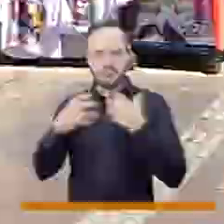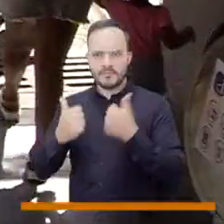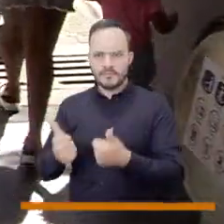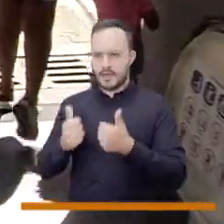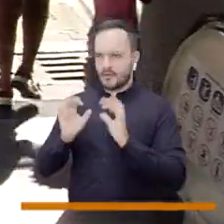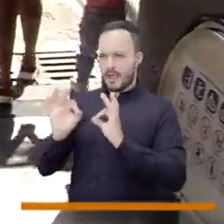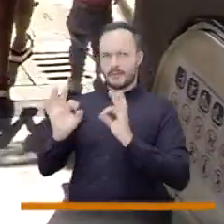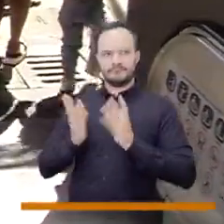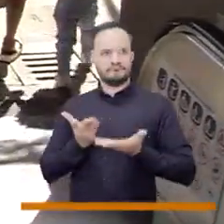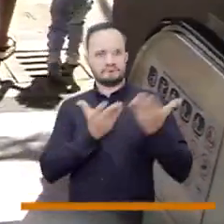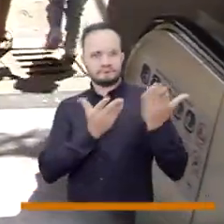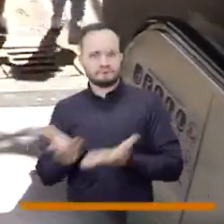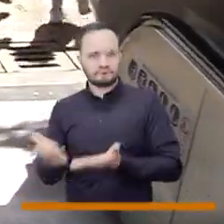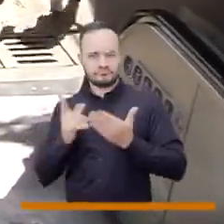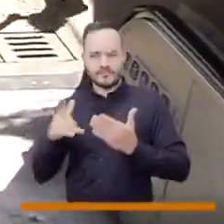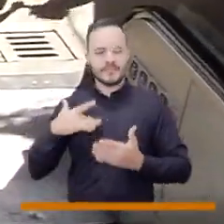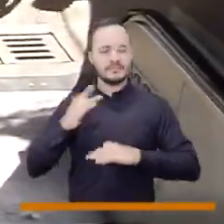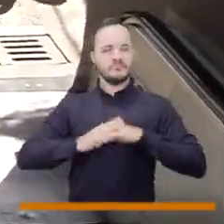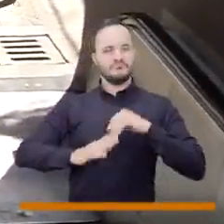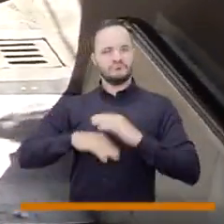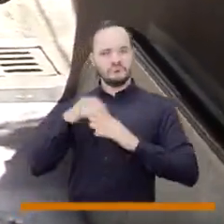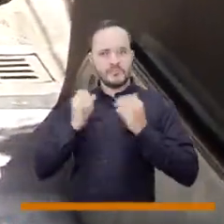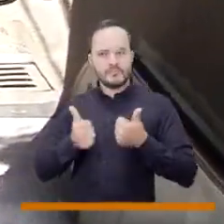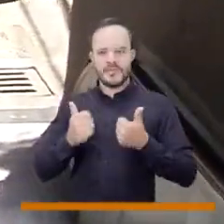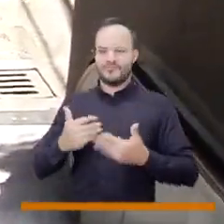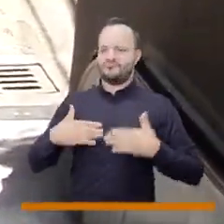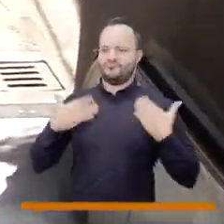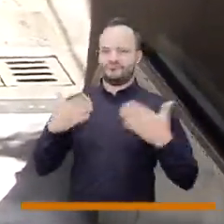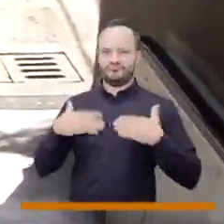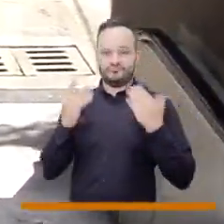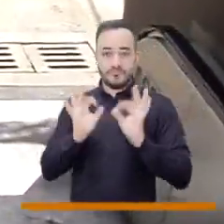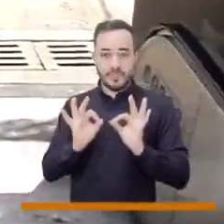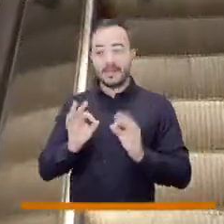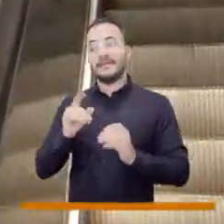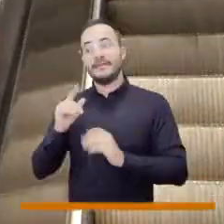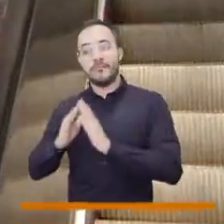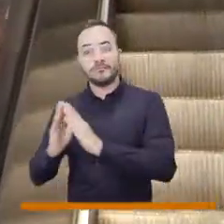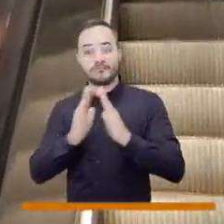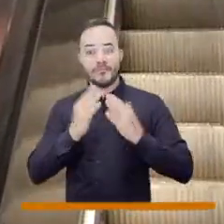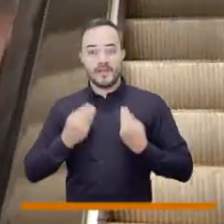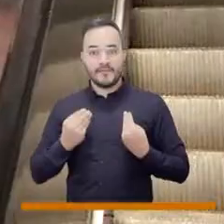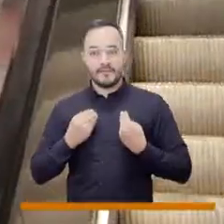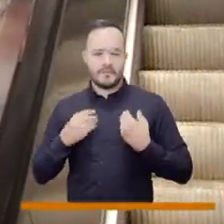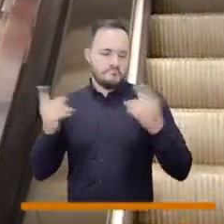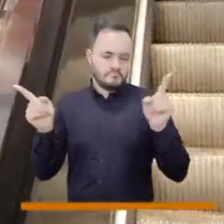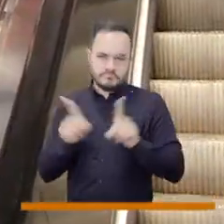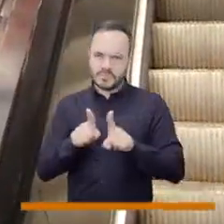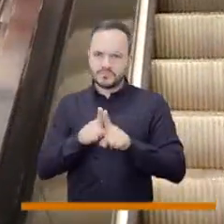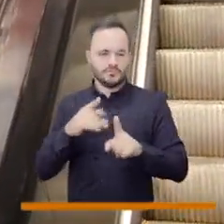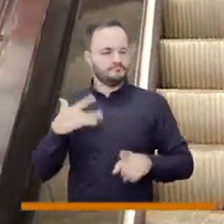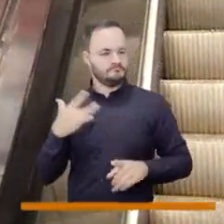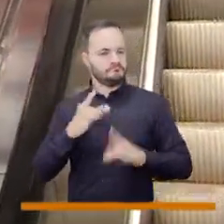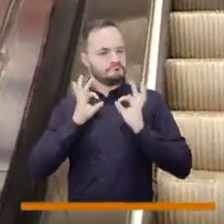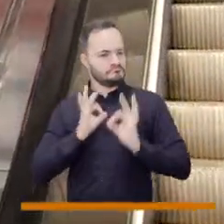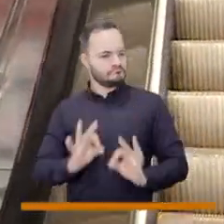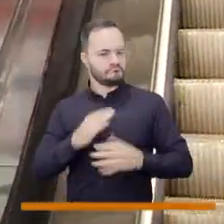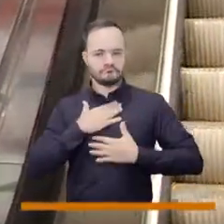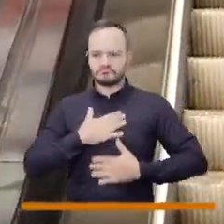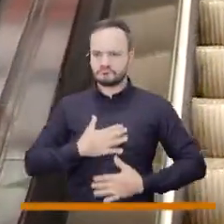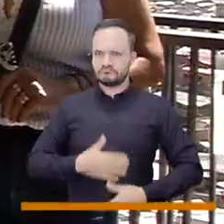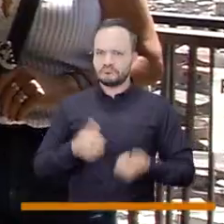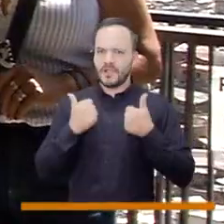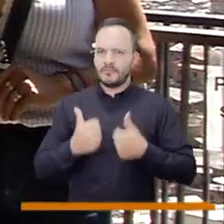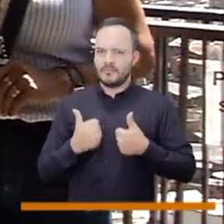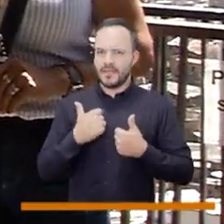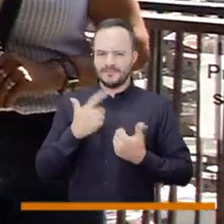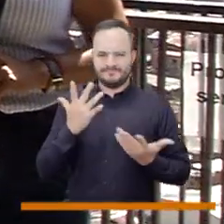más atractiva, para que los visitantes que lleguen tengan una mejor experiencia, pero también para que los residentes puedan de alguna forma beneficiarse